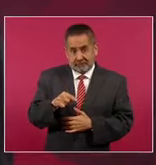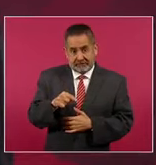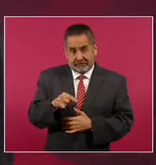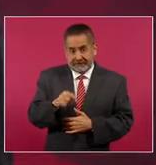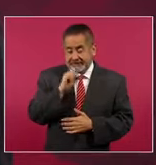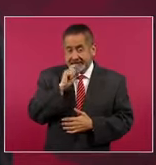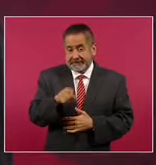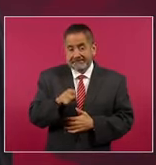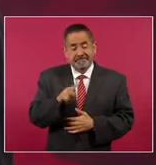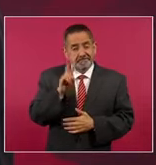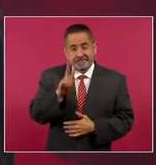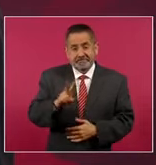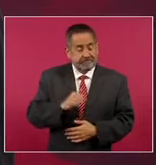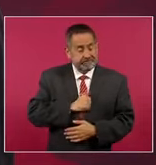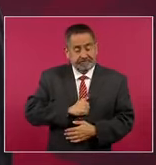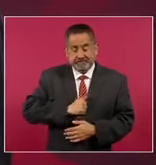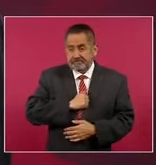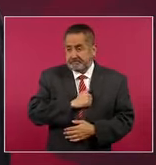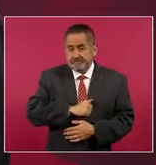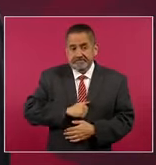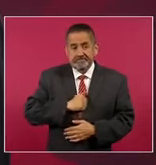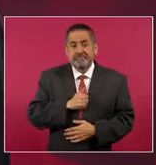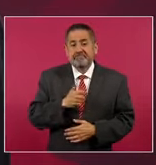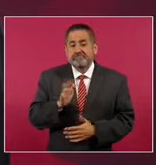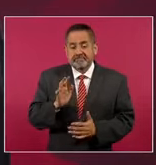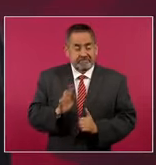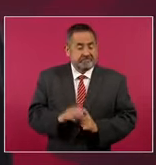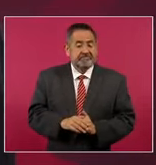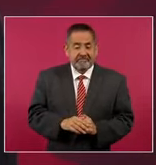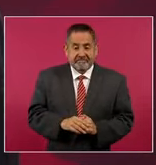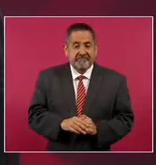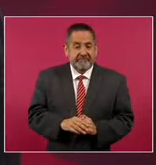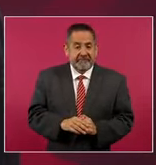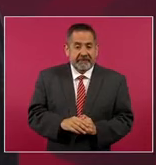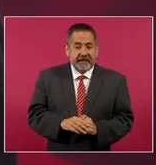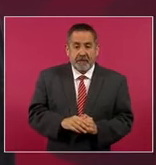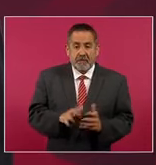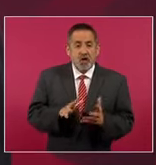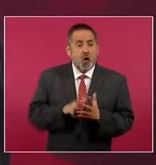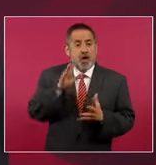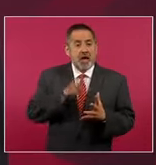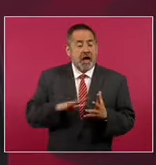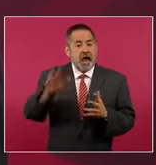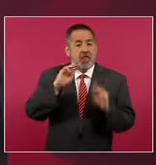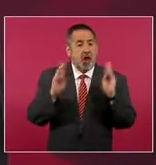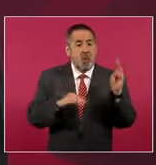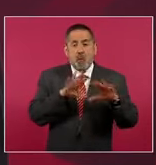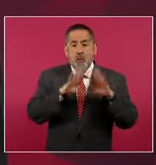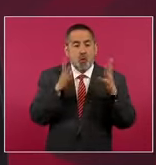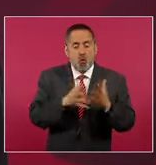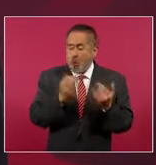es lamentablemente en la mayoría de los países del mundo.